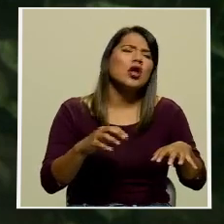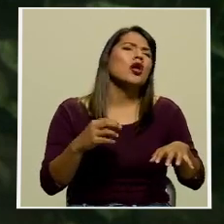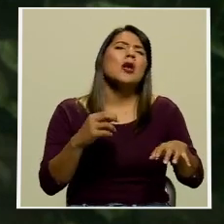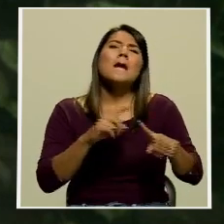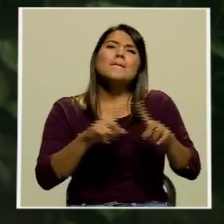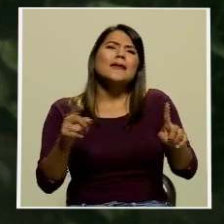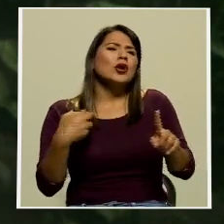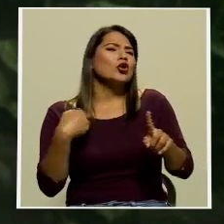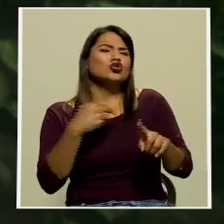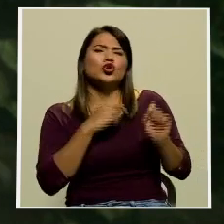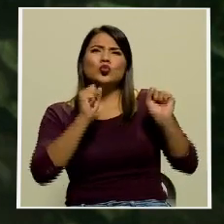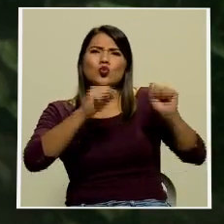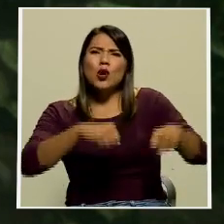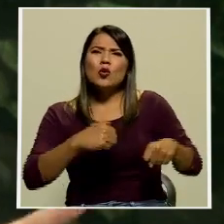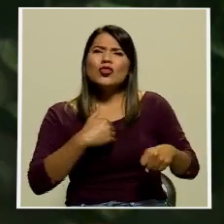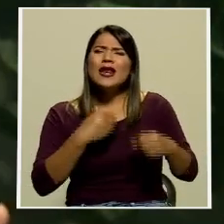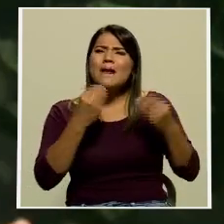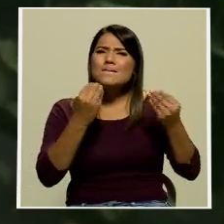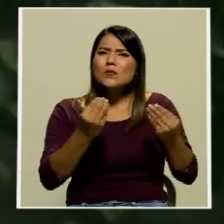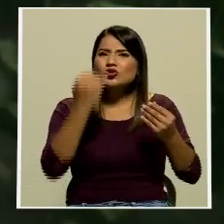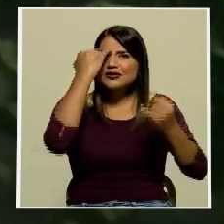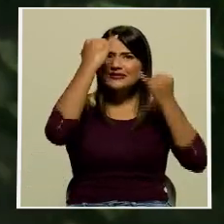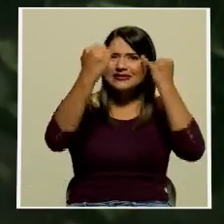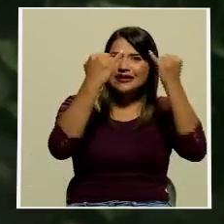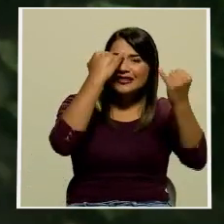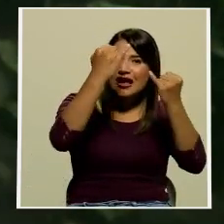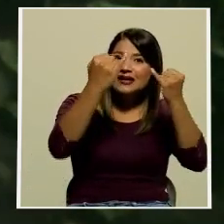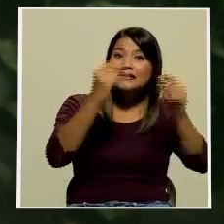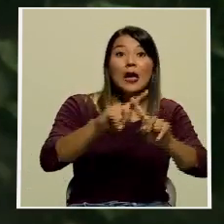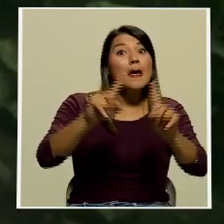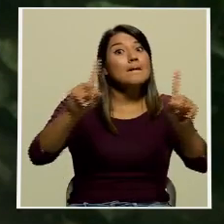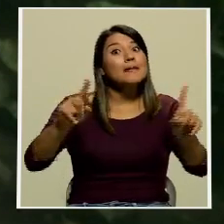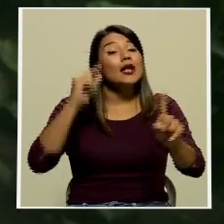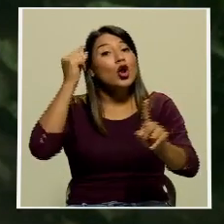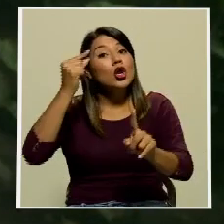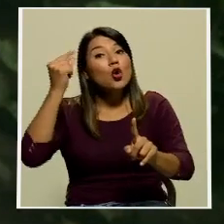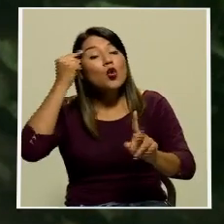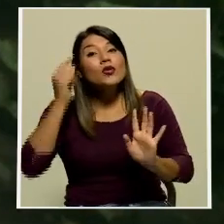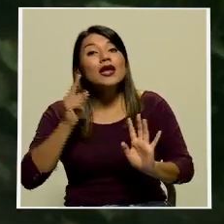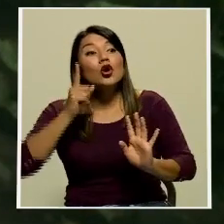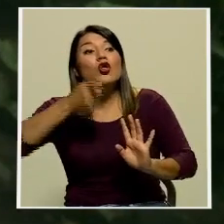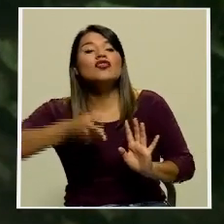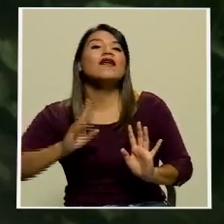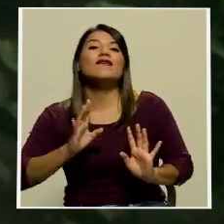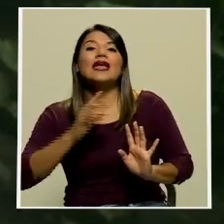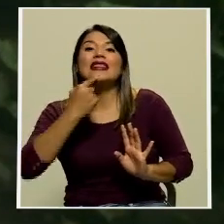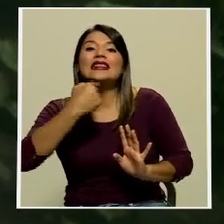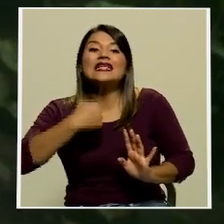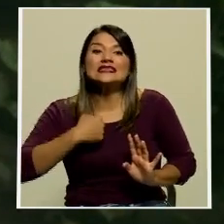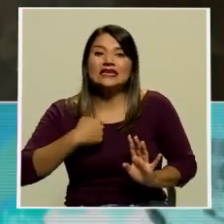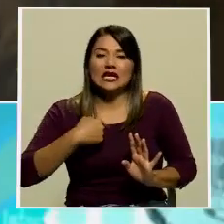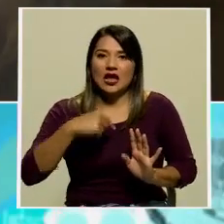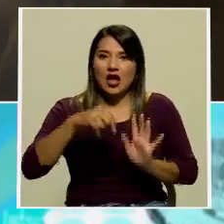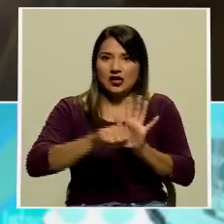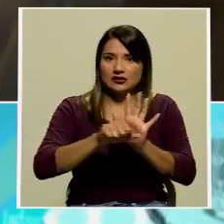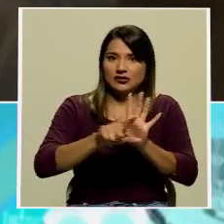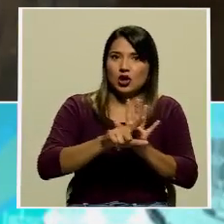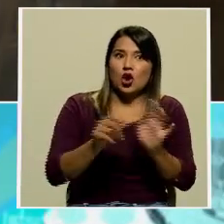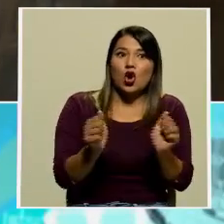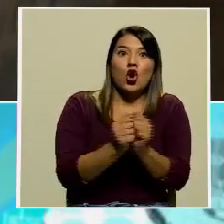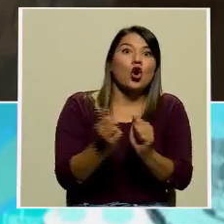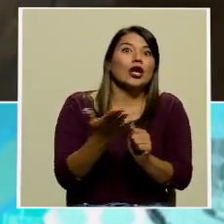proyectos nosotros los hemos enviado, pero el Ejecutivo es el que tiene que mandar el orden sobre qué es lo con lo que quiere negociar con el